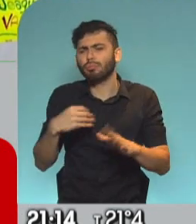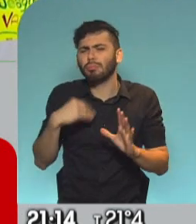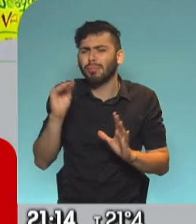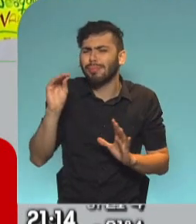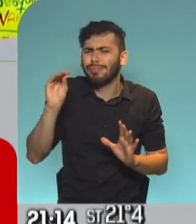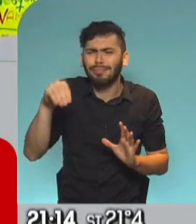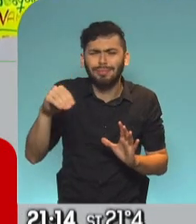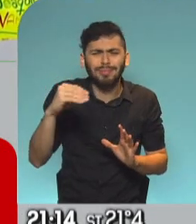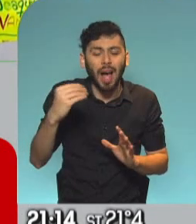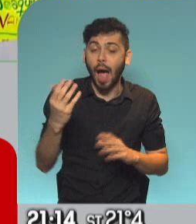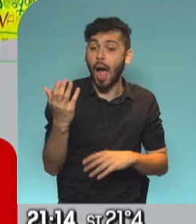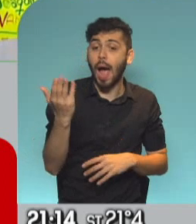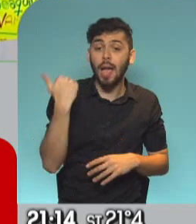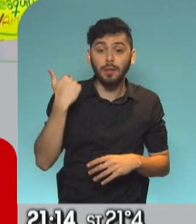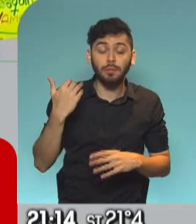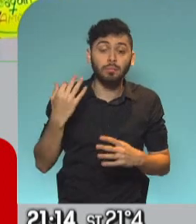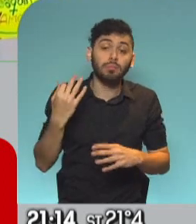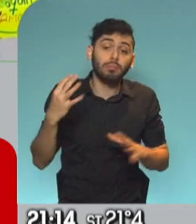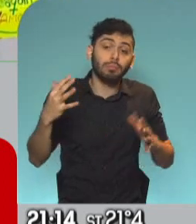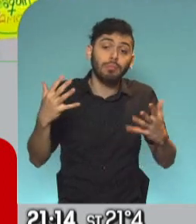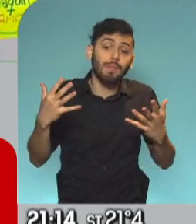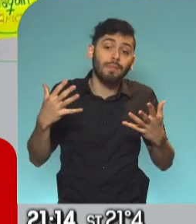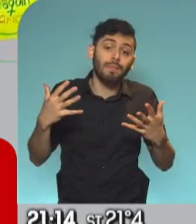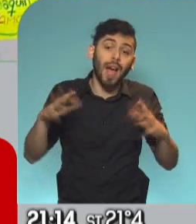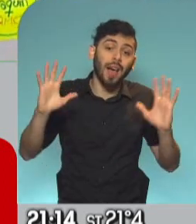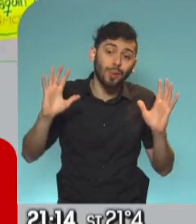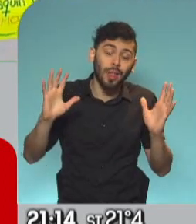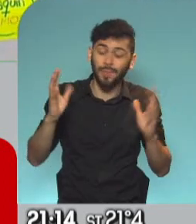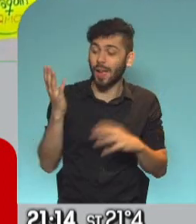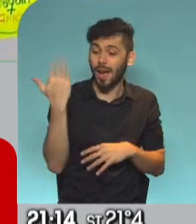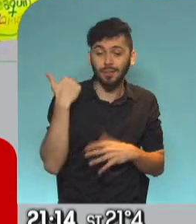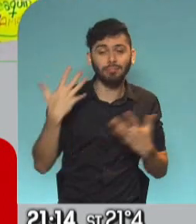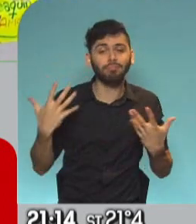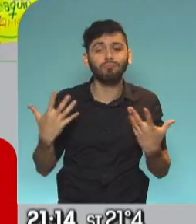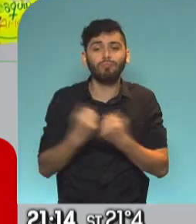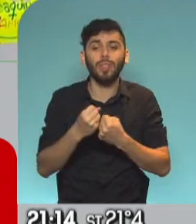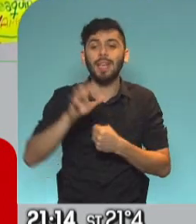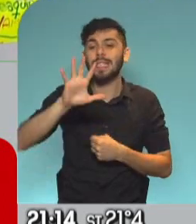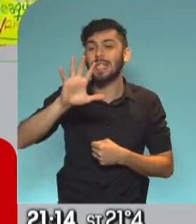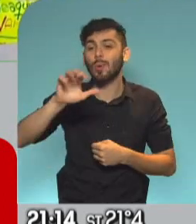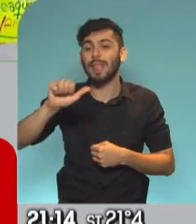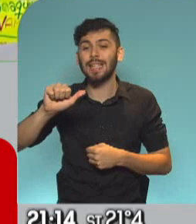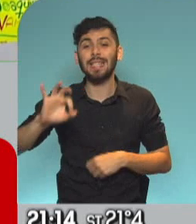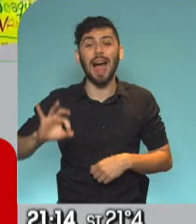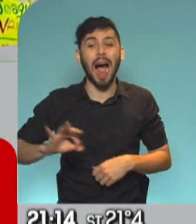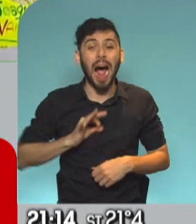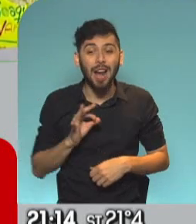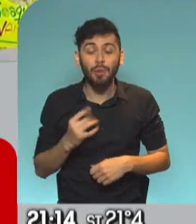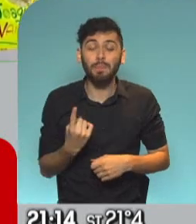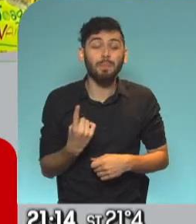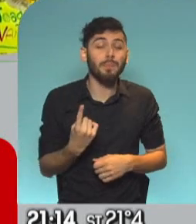Ayer, paradójicamente, se cumplieron 56 años de la primera publicación en primera